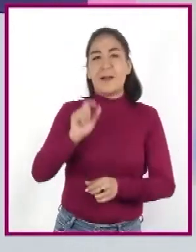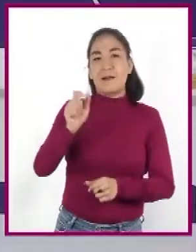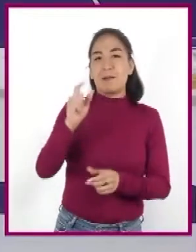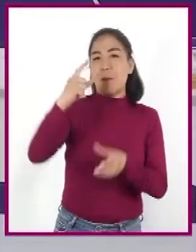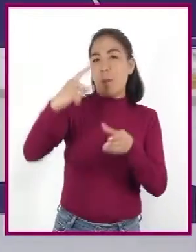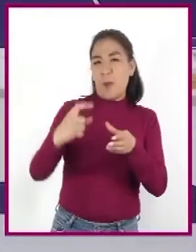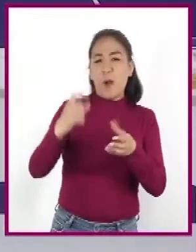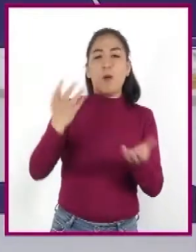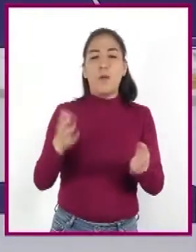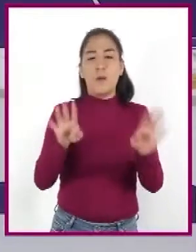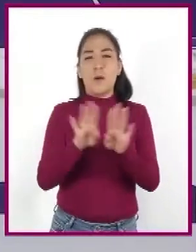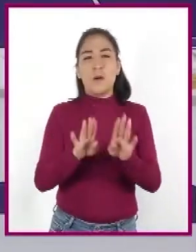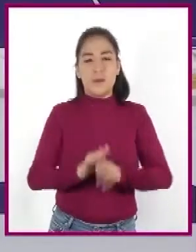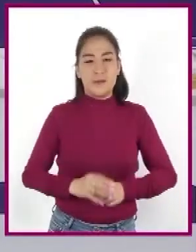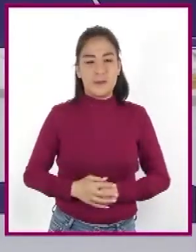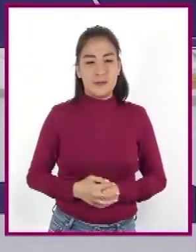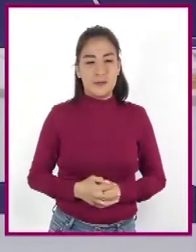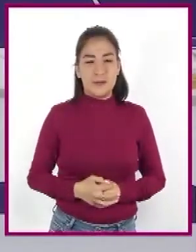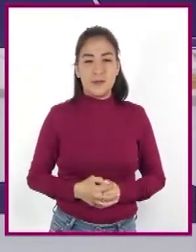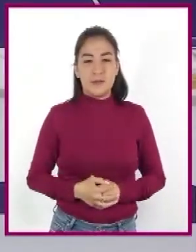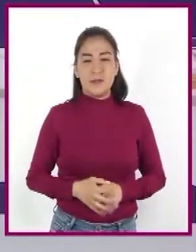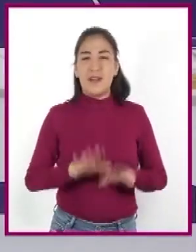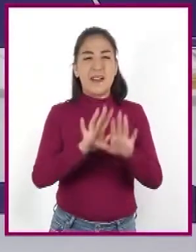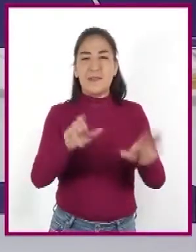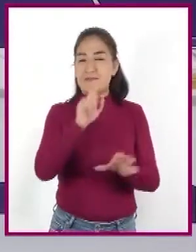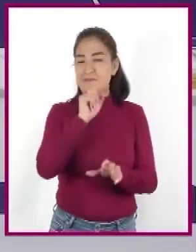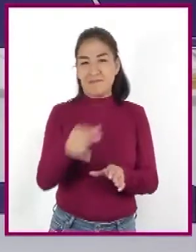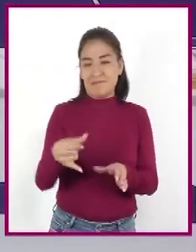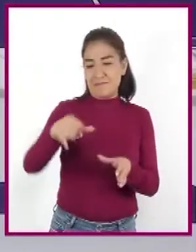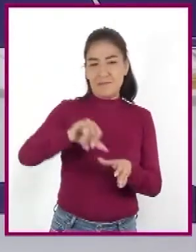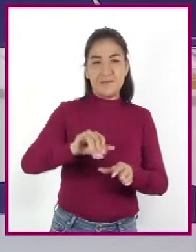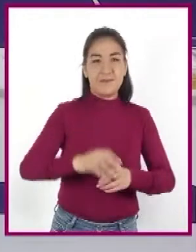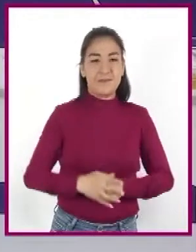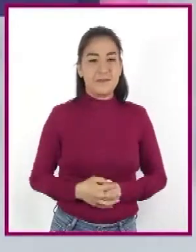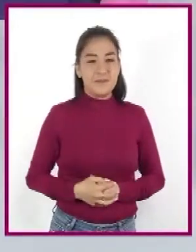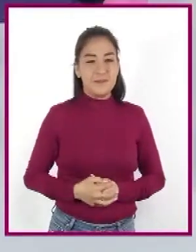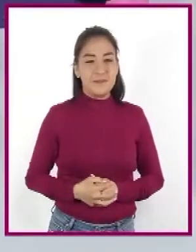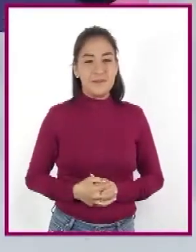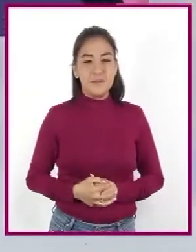se lo agregamos? Usted dígame. Sí, maestra. Ah, sí, perfecto.